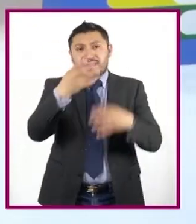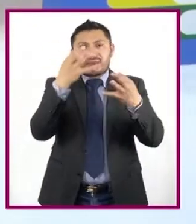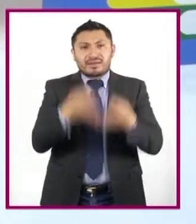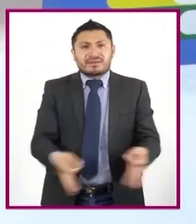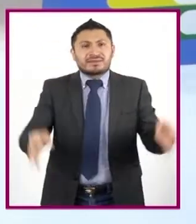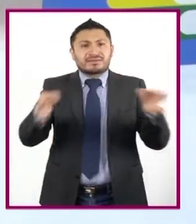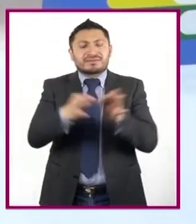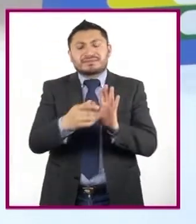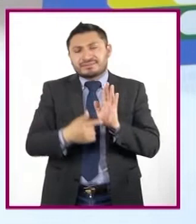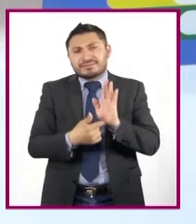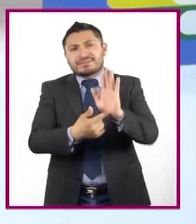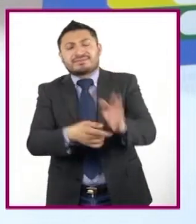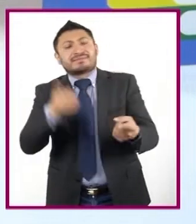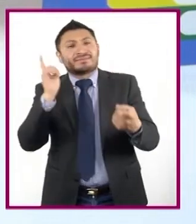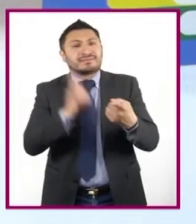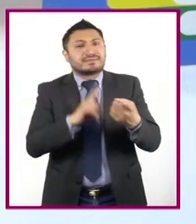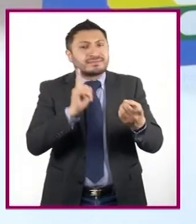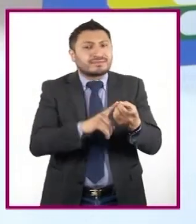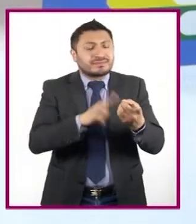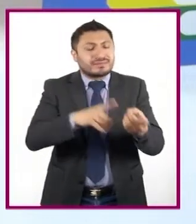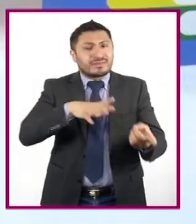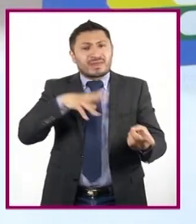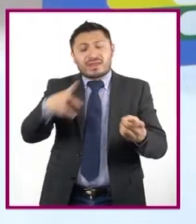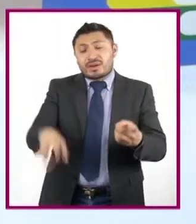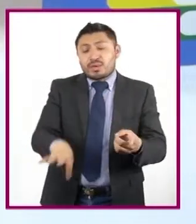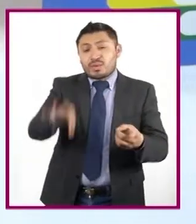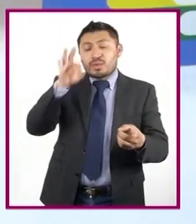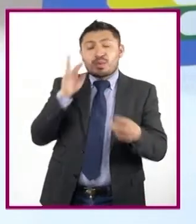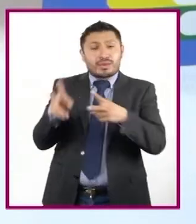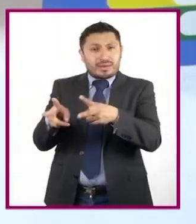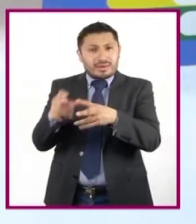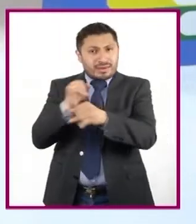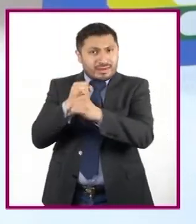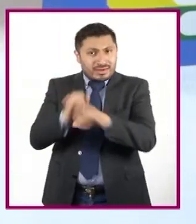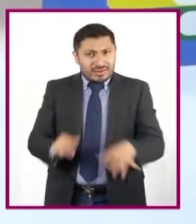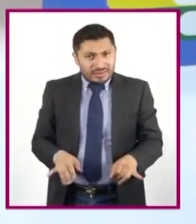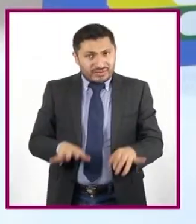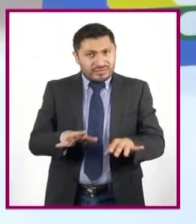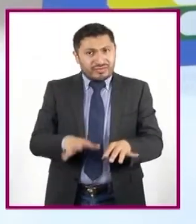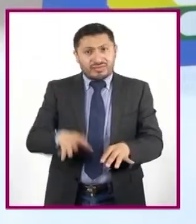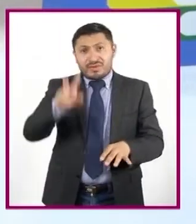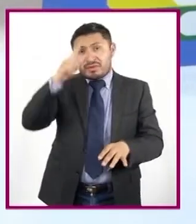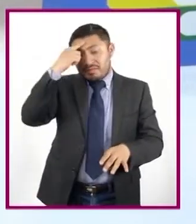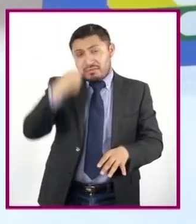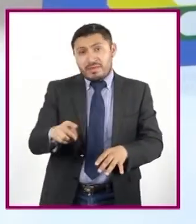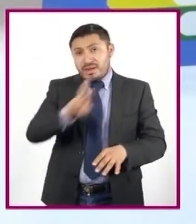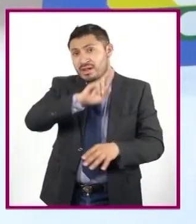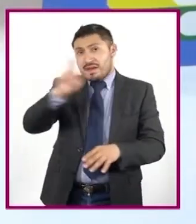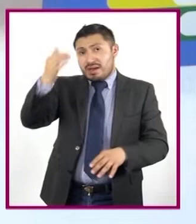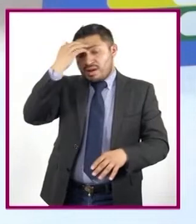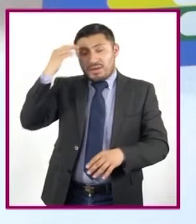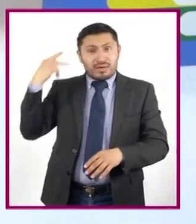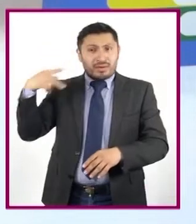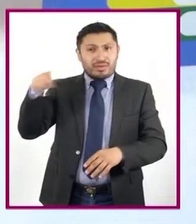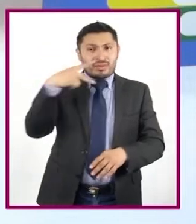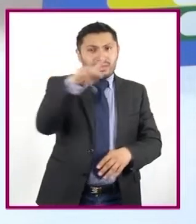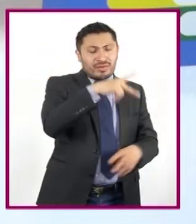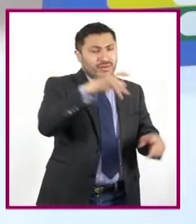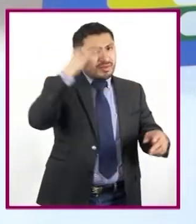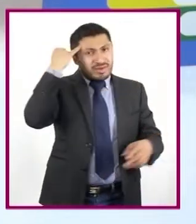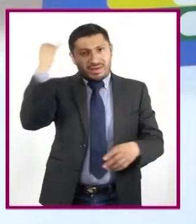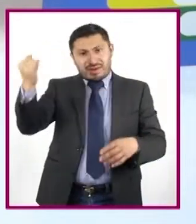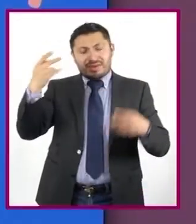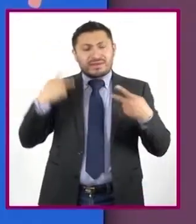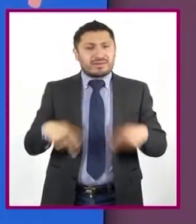importante señalar de dónde obtenemos la información que utilizamos para darle nuestro reconocimiento al autor original de la